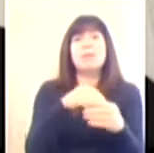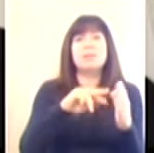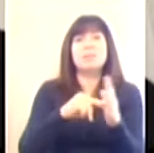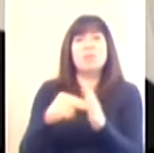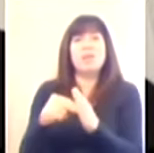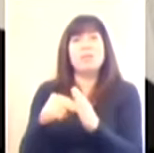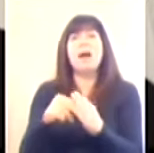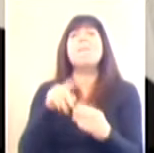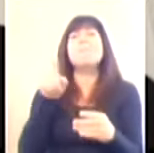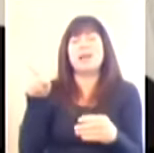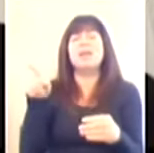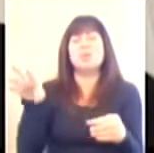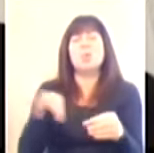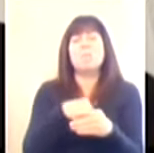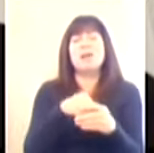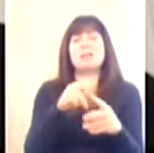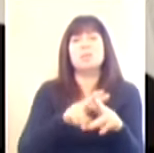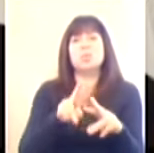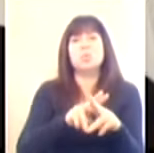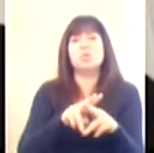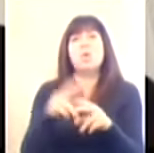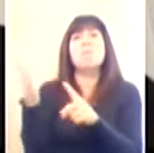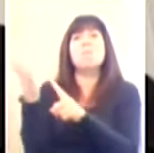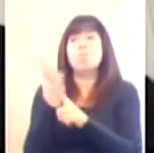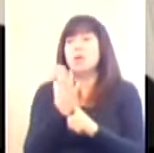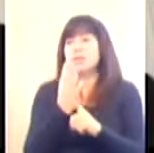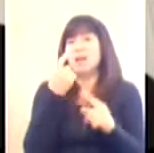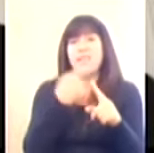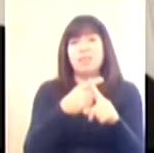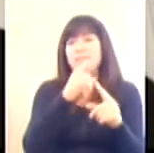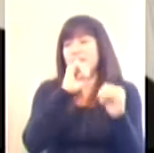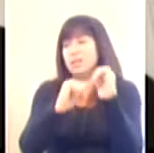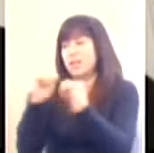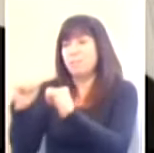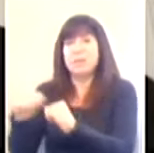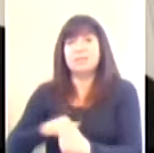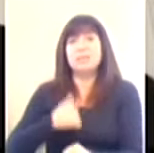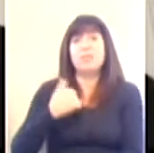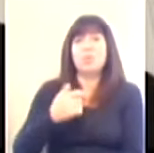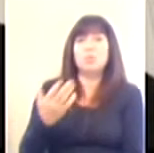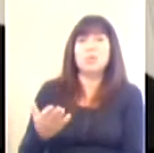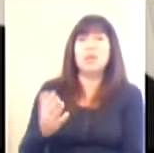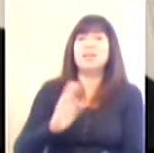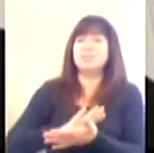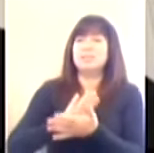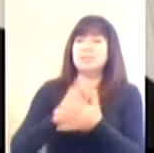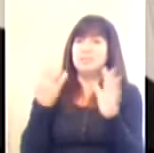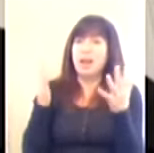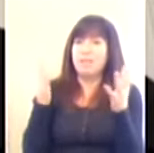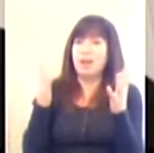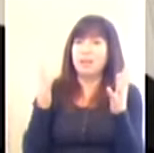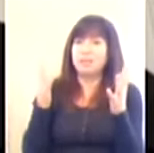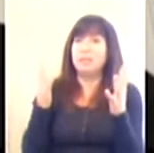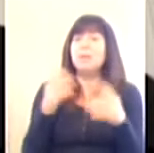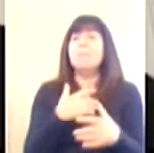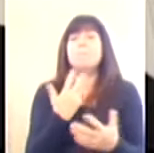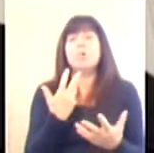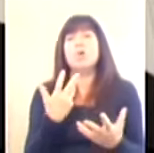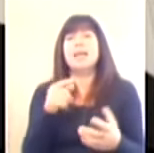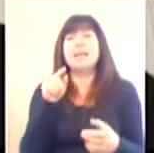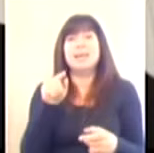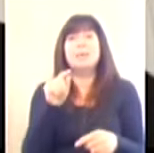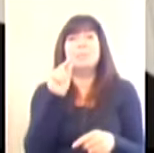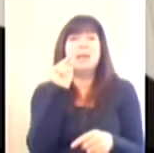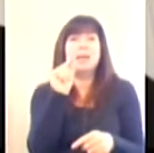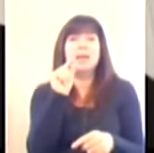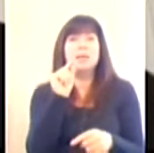de la solución. Y han dado muestras enormes en distintos frentes de esa voluntad y la quiero celebrar porque esos pequeños gestos